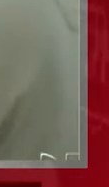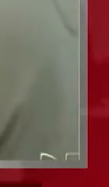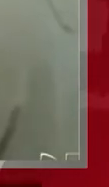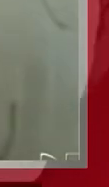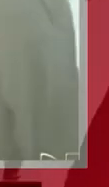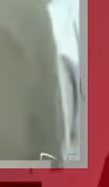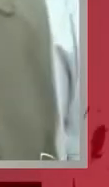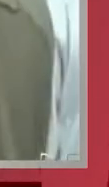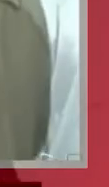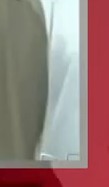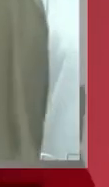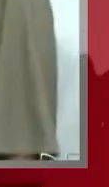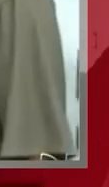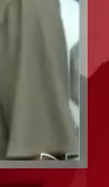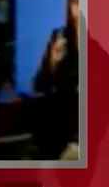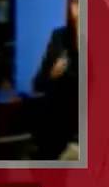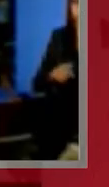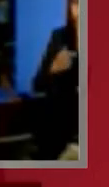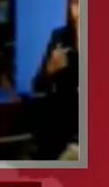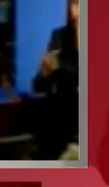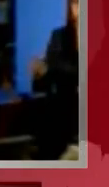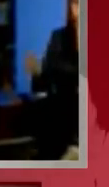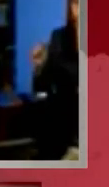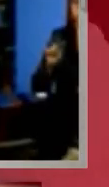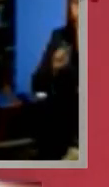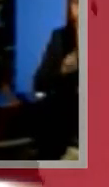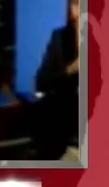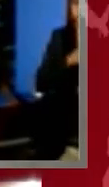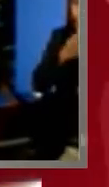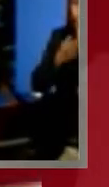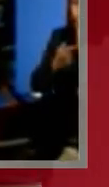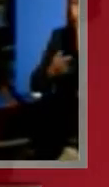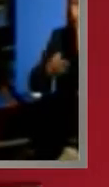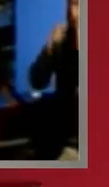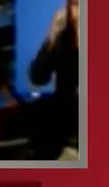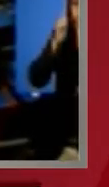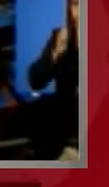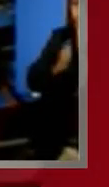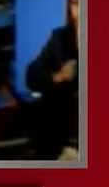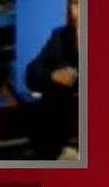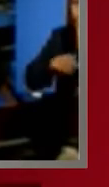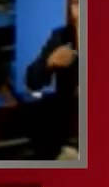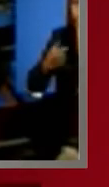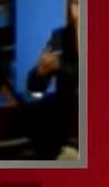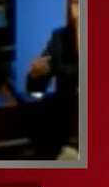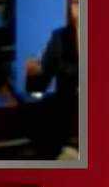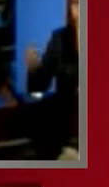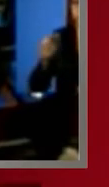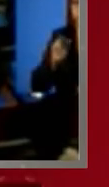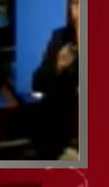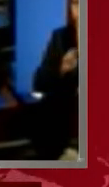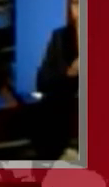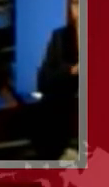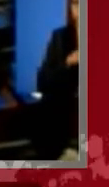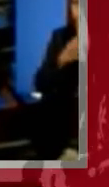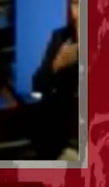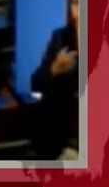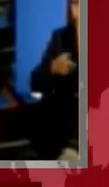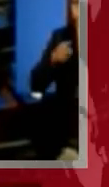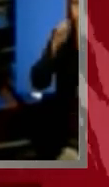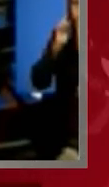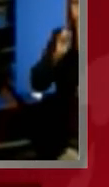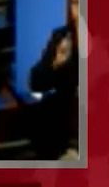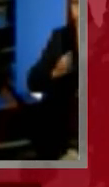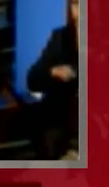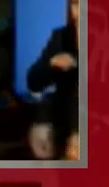cuáles iban a ser las medidas que se debían adoptar hasta la fecha ni el gobierno ni la oposición han presentado un